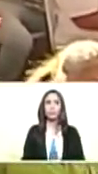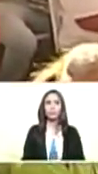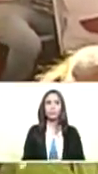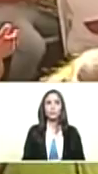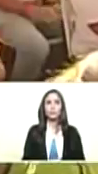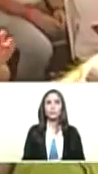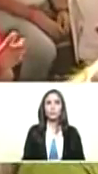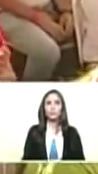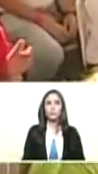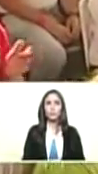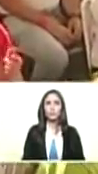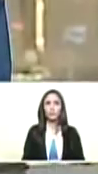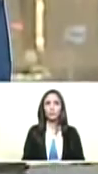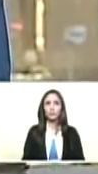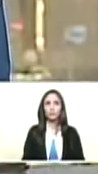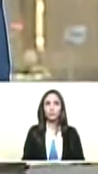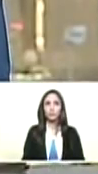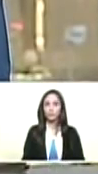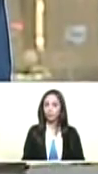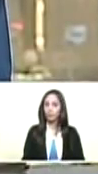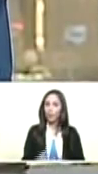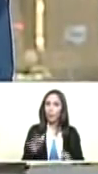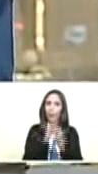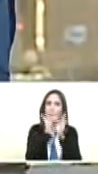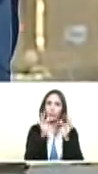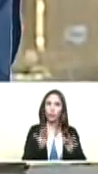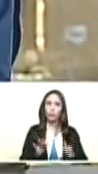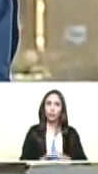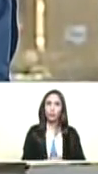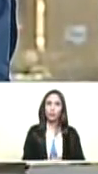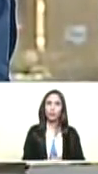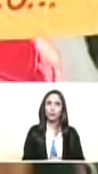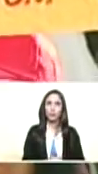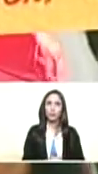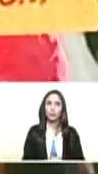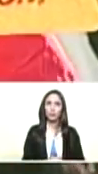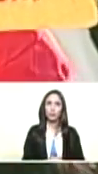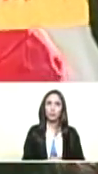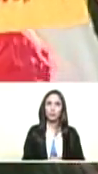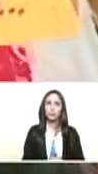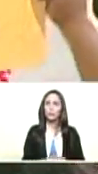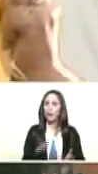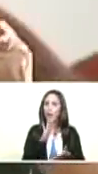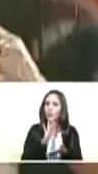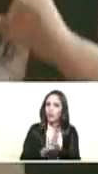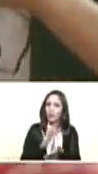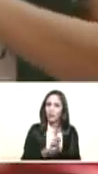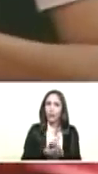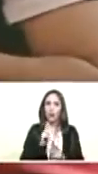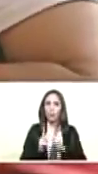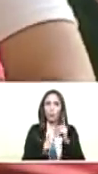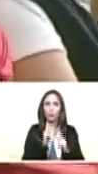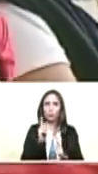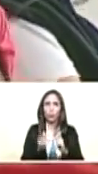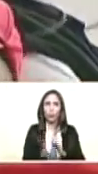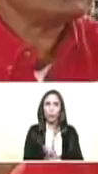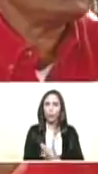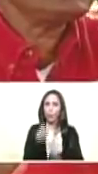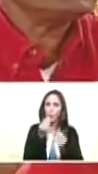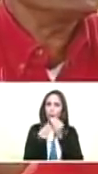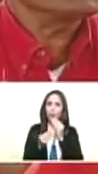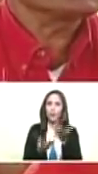Este es el camino, este es el camino. Ir estabilizando la producción, la nueva distribución, el